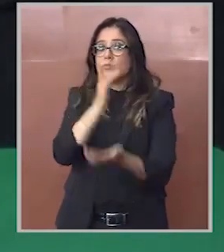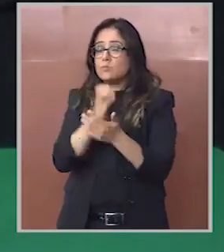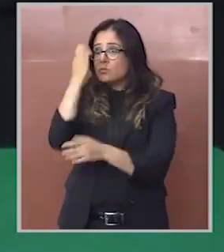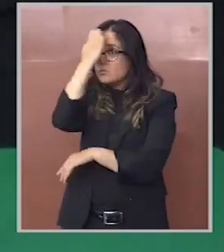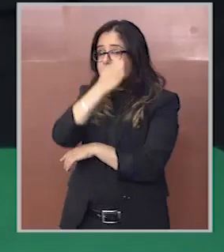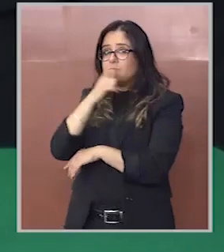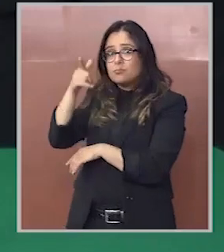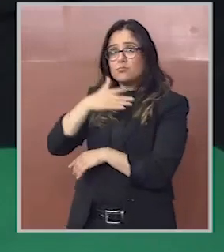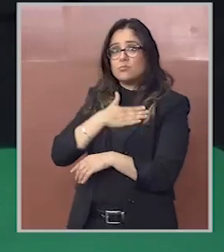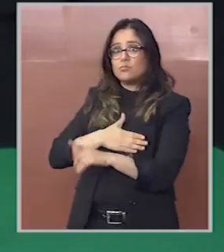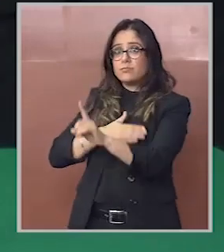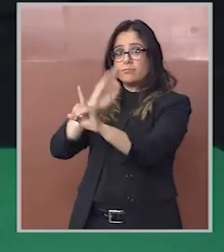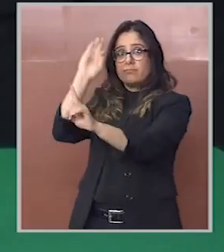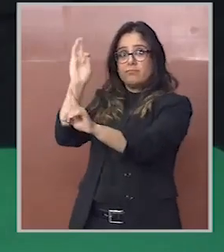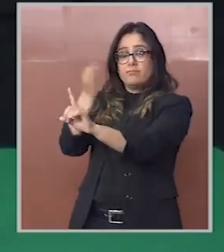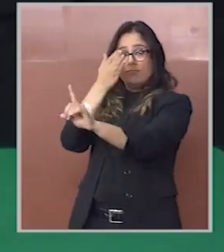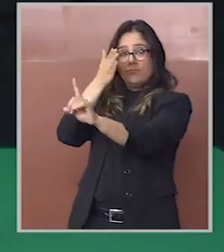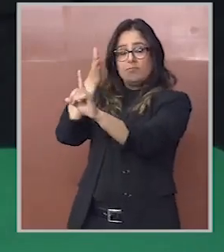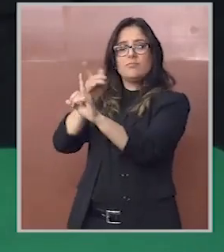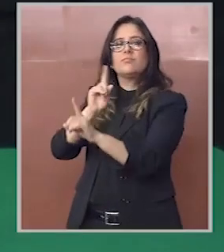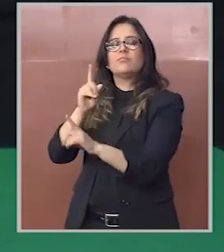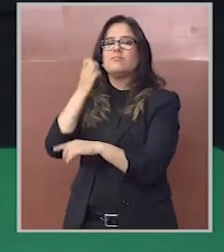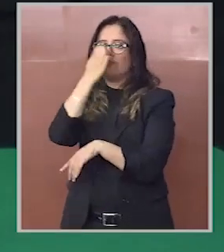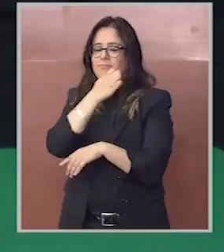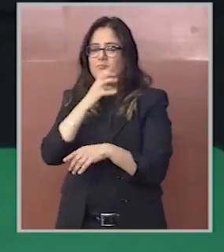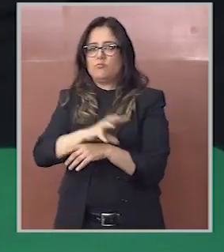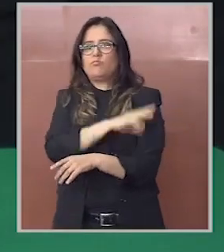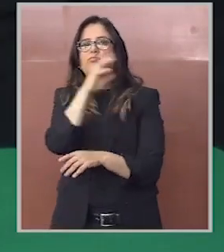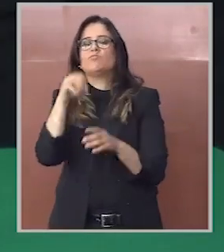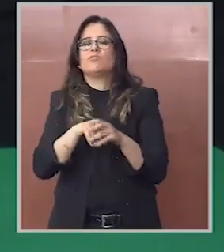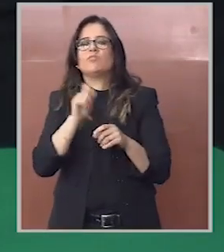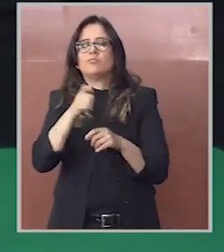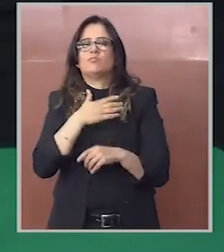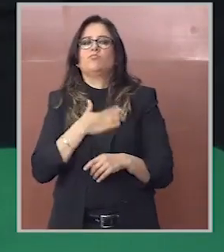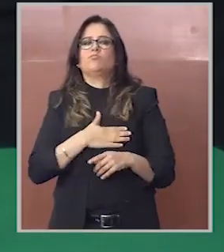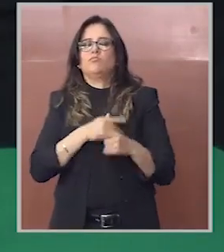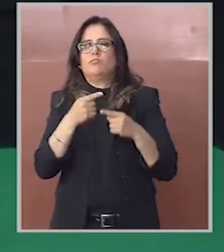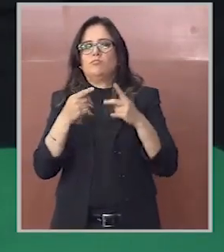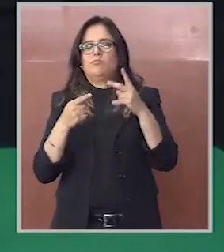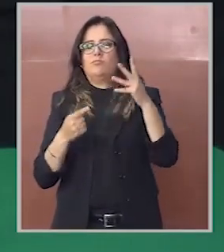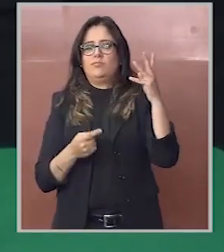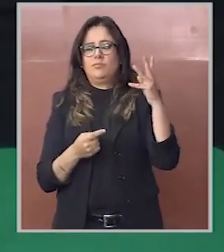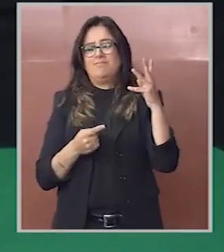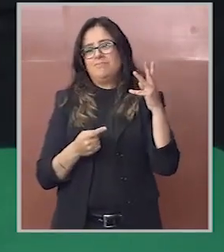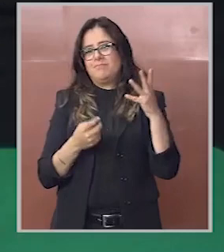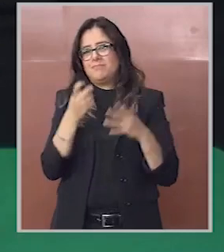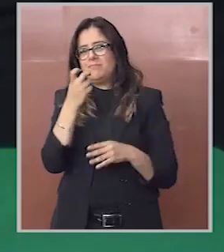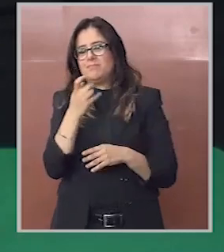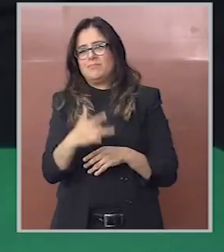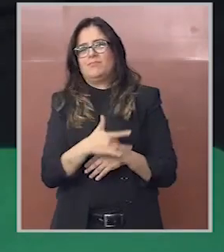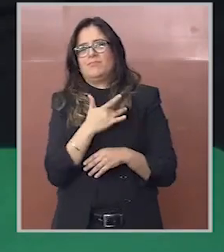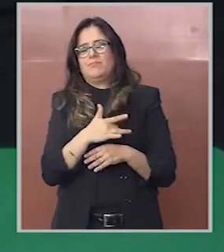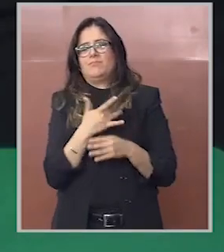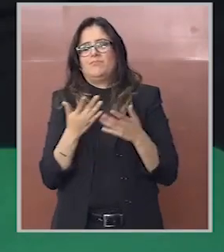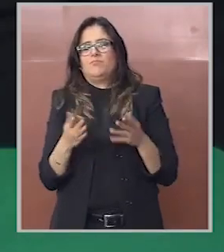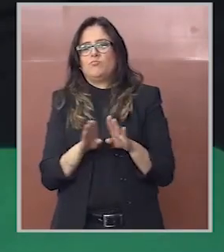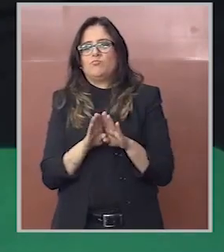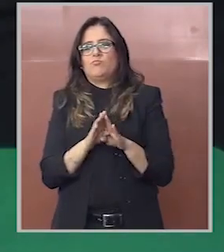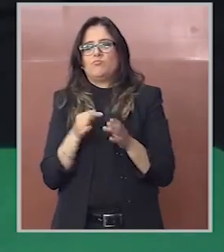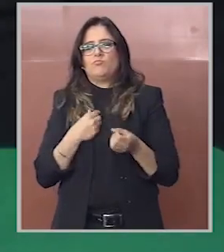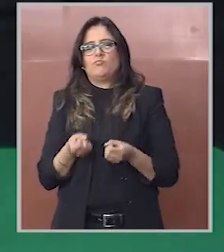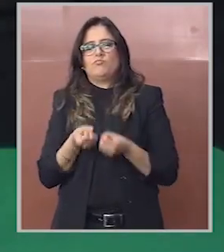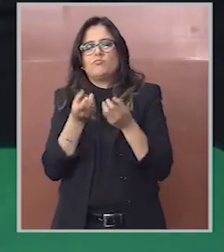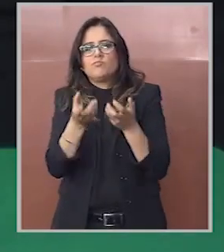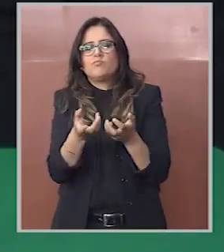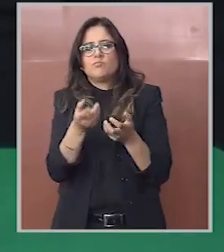niveles de la justicia entonces creo que ahí me gustaría que estos videos estas guías que hoy día hemos presentado que